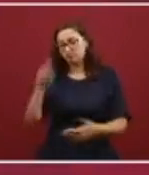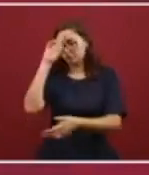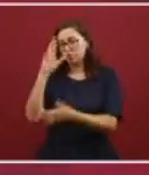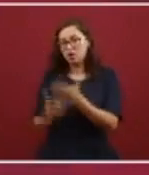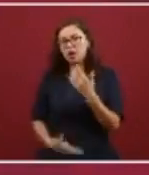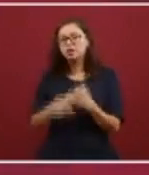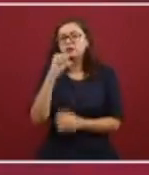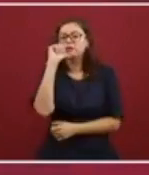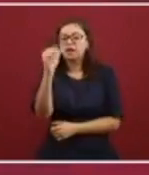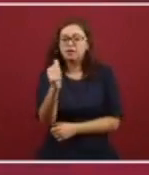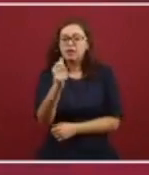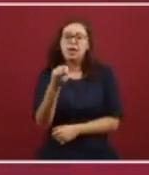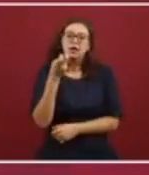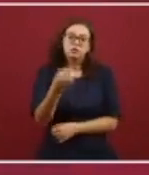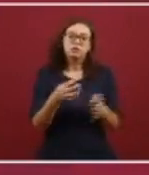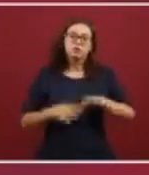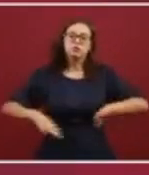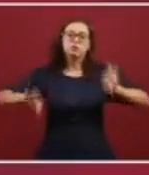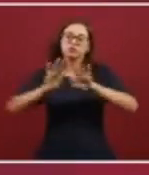cooperar